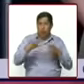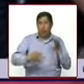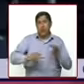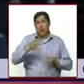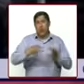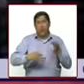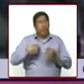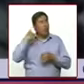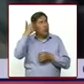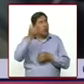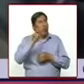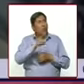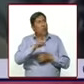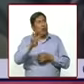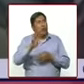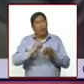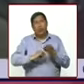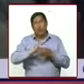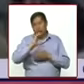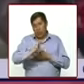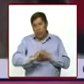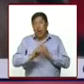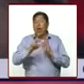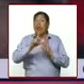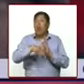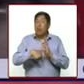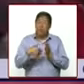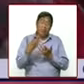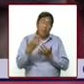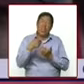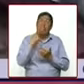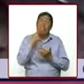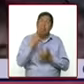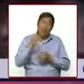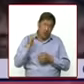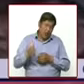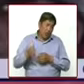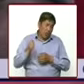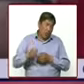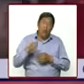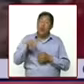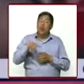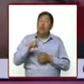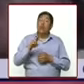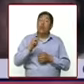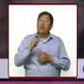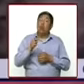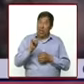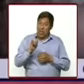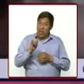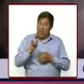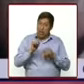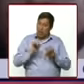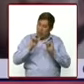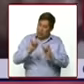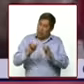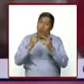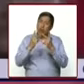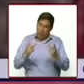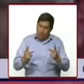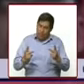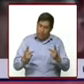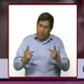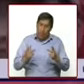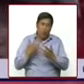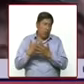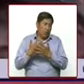próximo 24 de octubre. Luego esperarán lo que diga el juez. Hay que recordar que Pumari estaba recluido en el penal de Cantumarca en Potosí